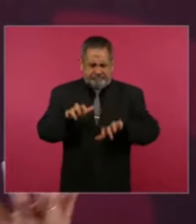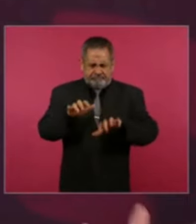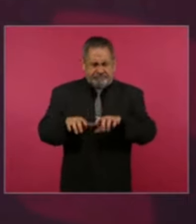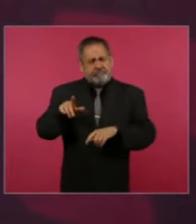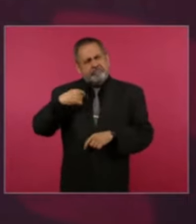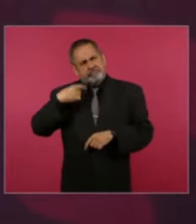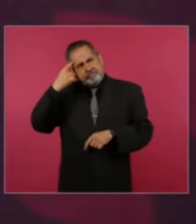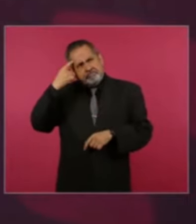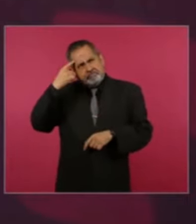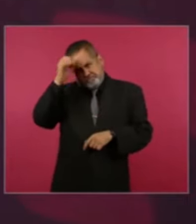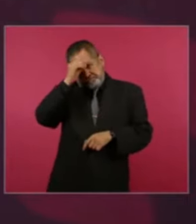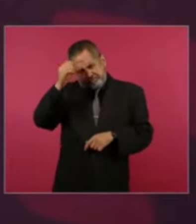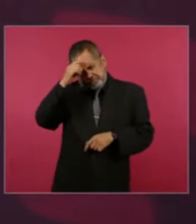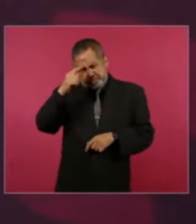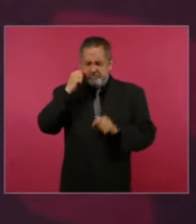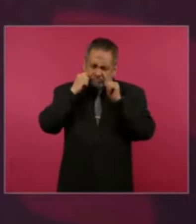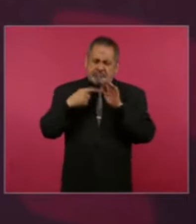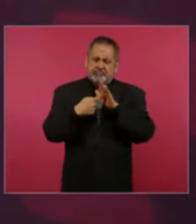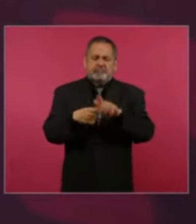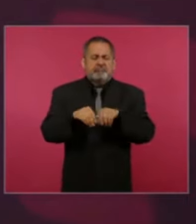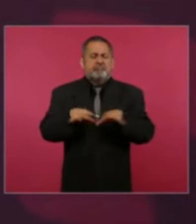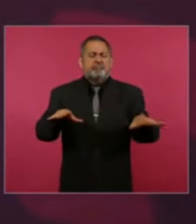su propio criterio y publican